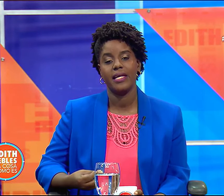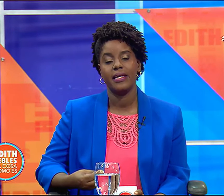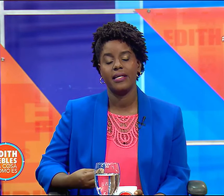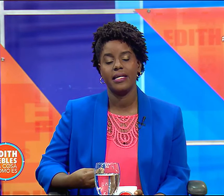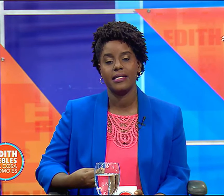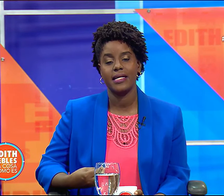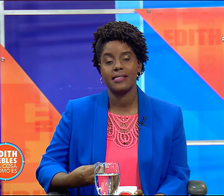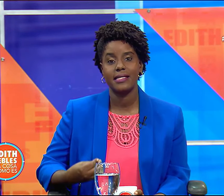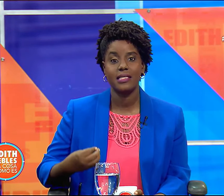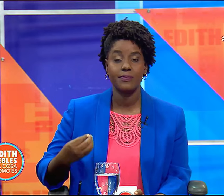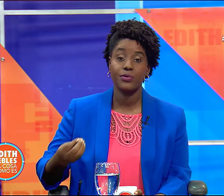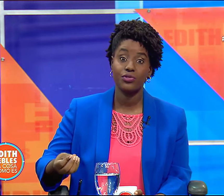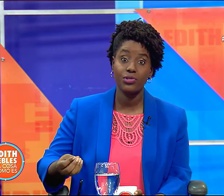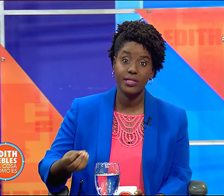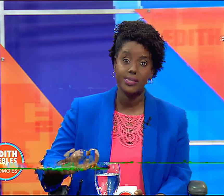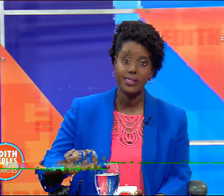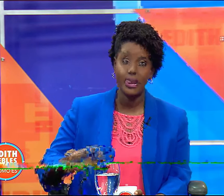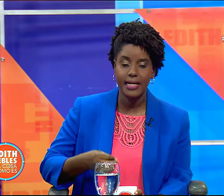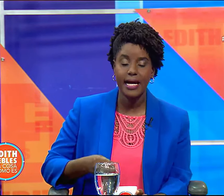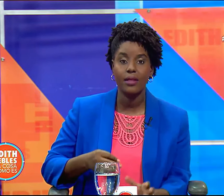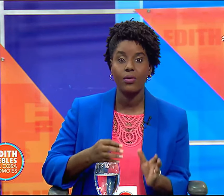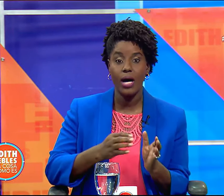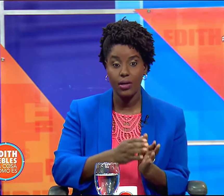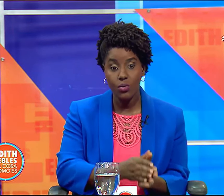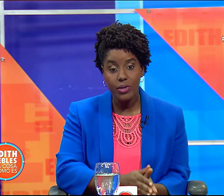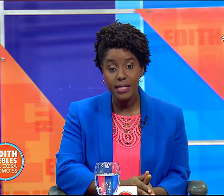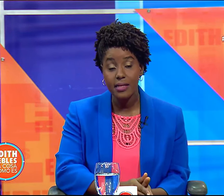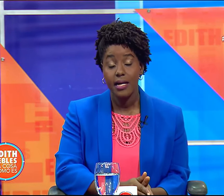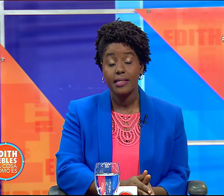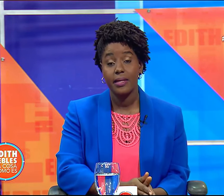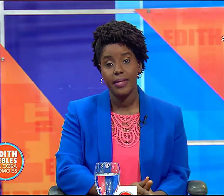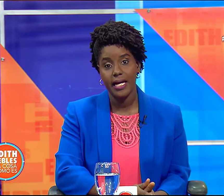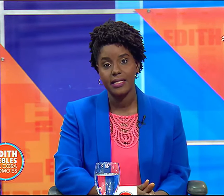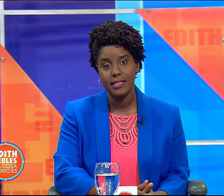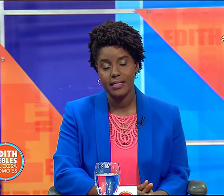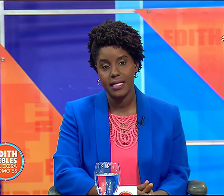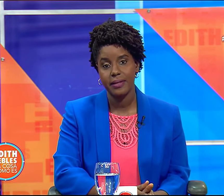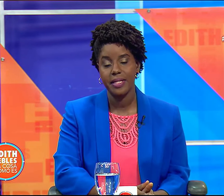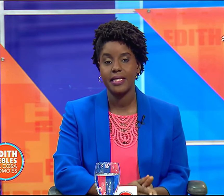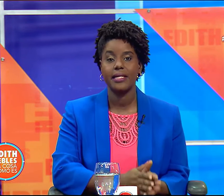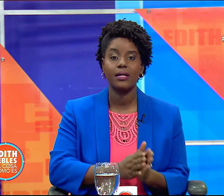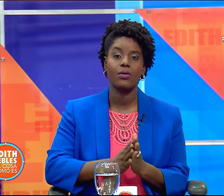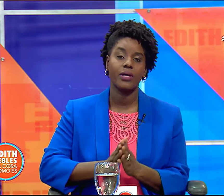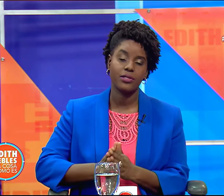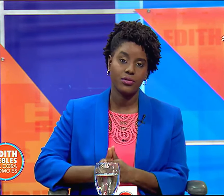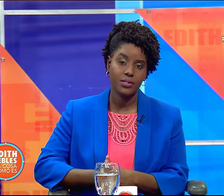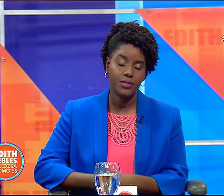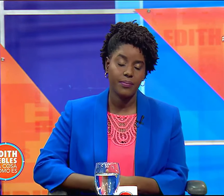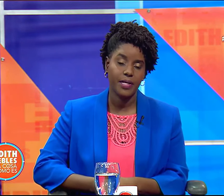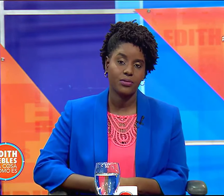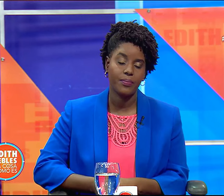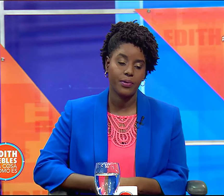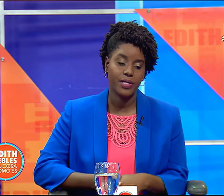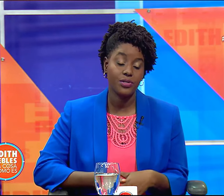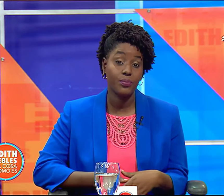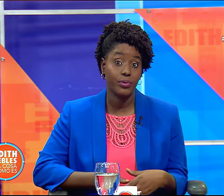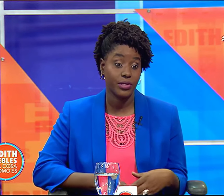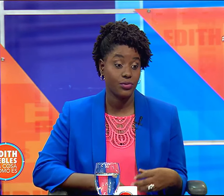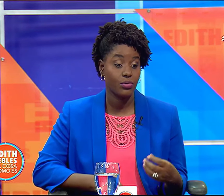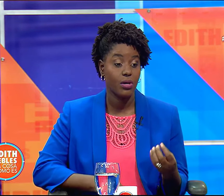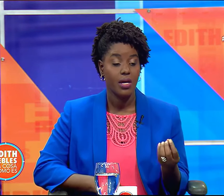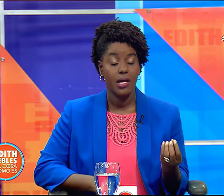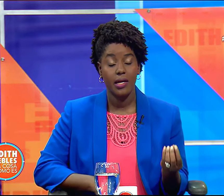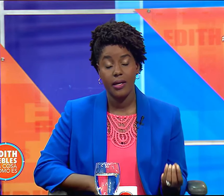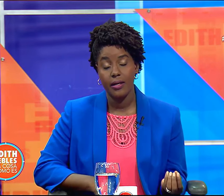de estas disposiciones que se han creado. Algunas deberán necesariamente ir al Congreso Nacional para su aprobación, porque